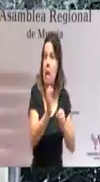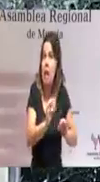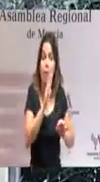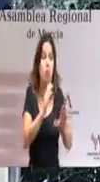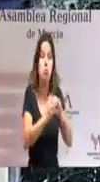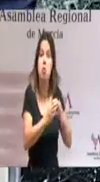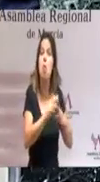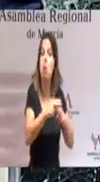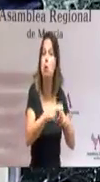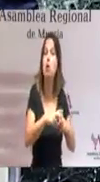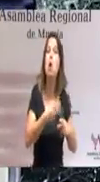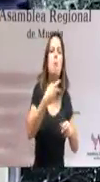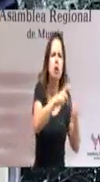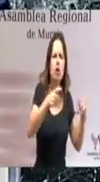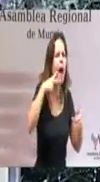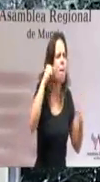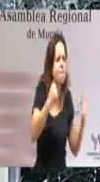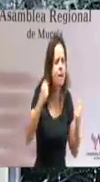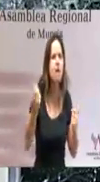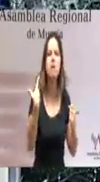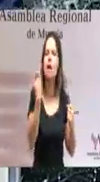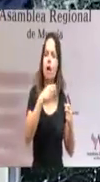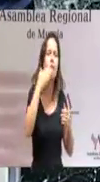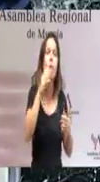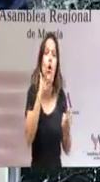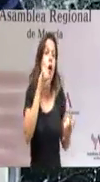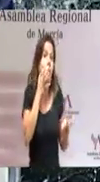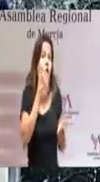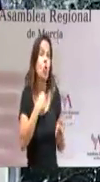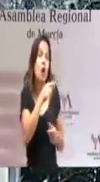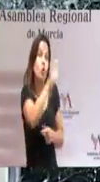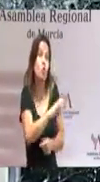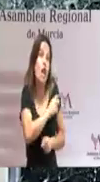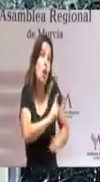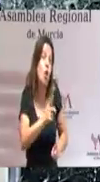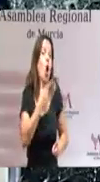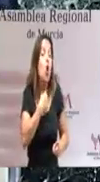muy experimentada y con gente muy honrada. Pero realmente no nos gusta usted, y no por usted, sino